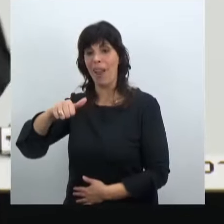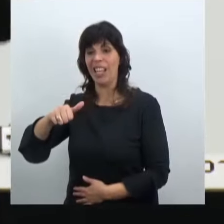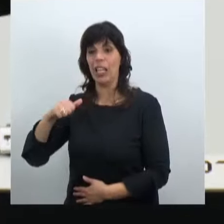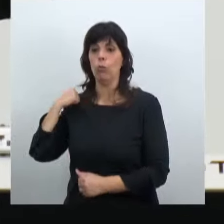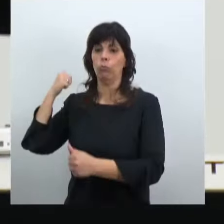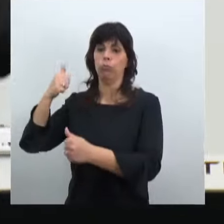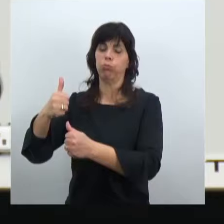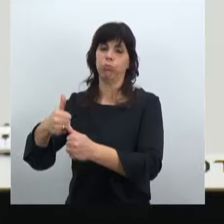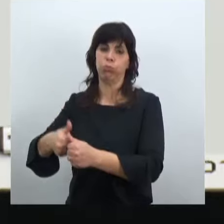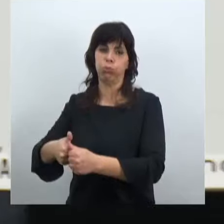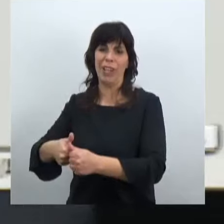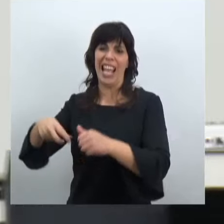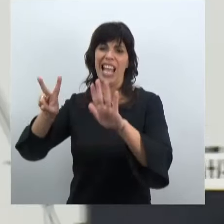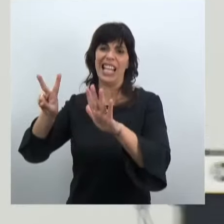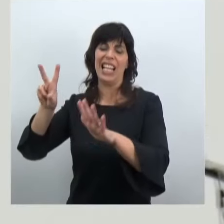tiempo? 18 meses.